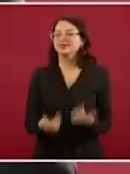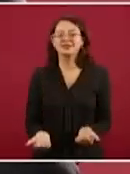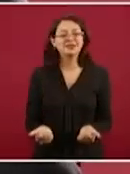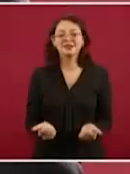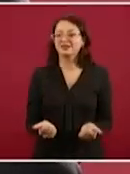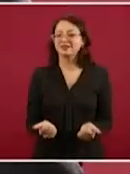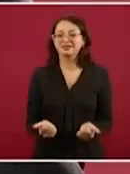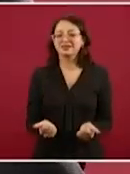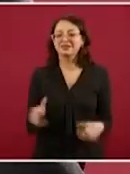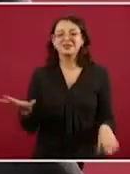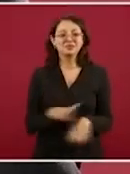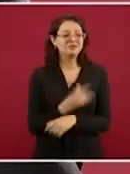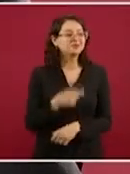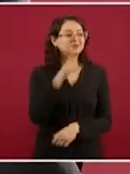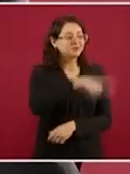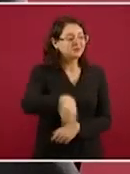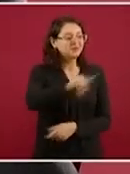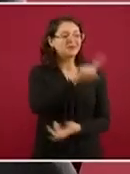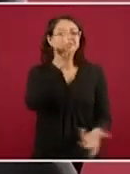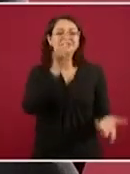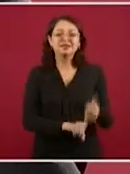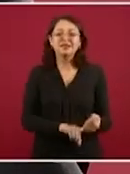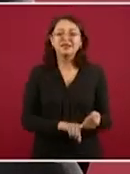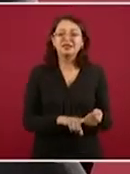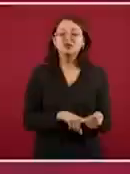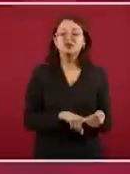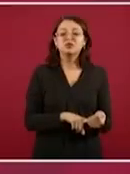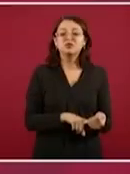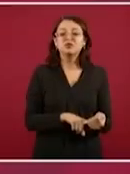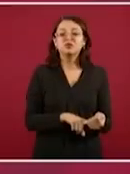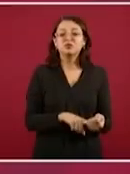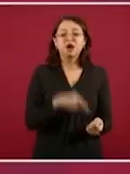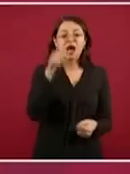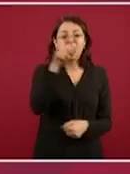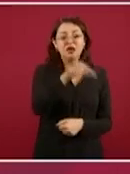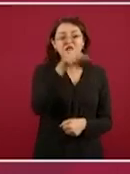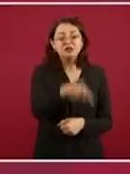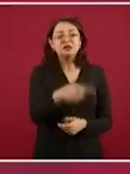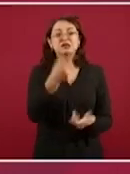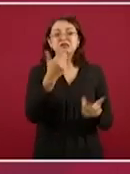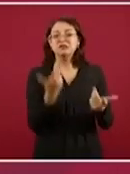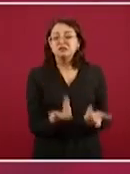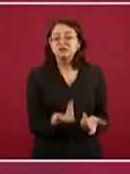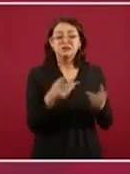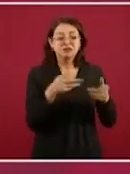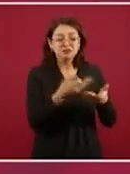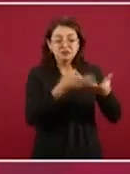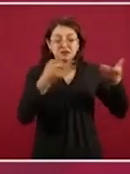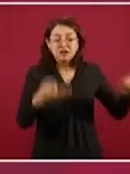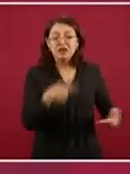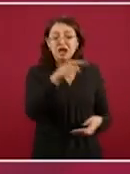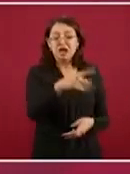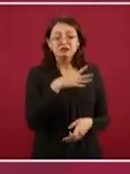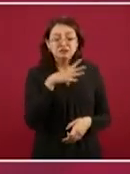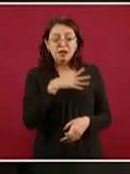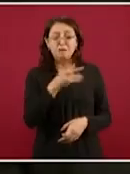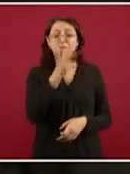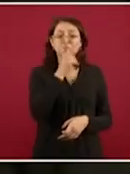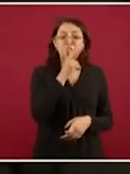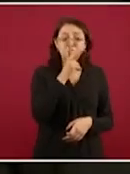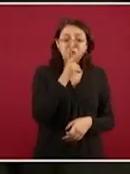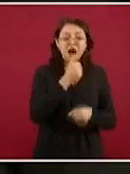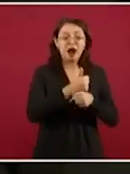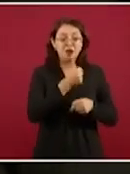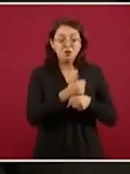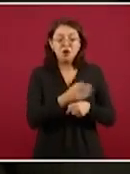porque en esas haciendas estaban enterrados sus padres, sus abuelos, bisabuelos, tatarabuelos. Tuvo que pasar